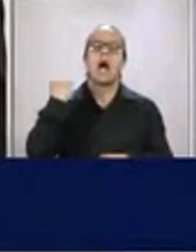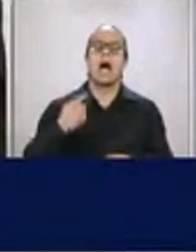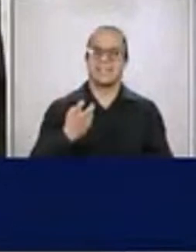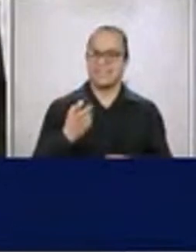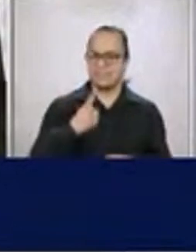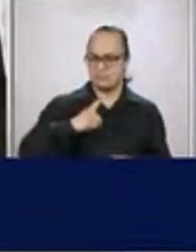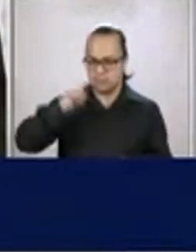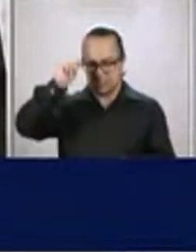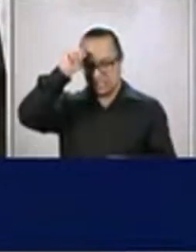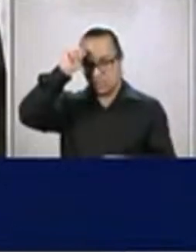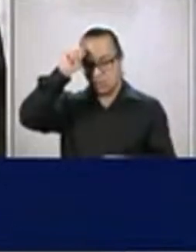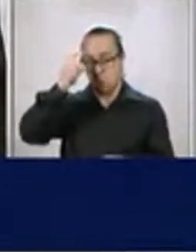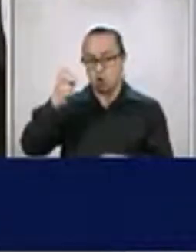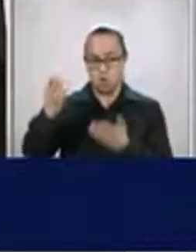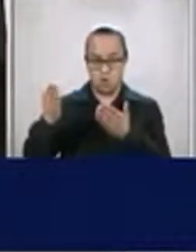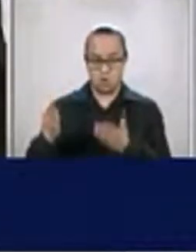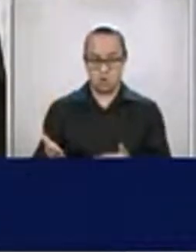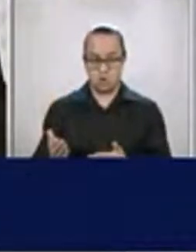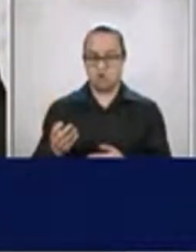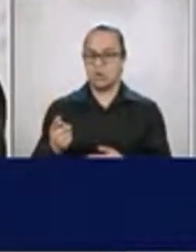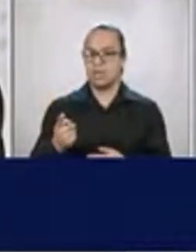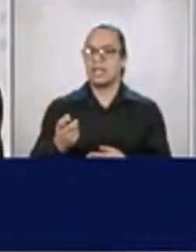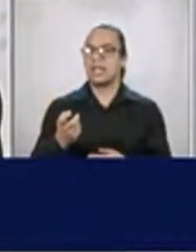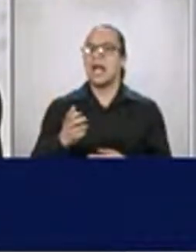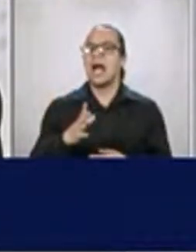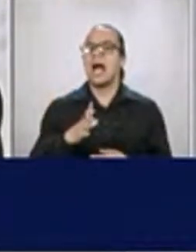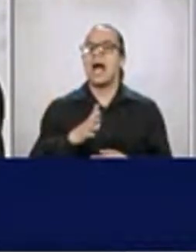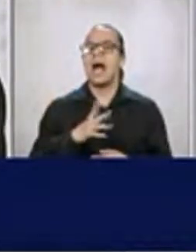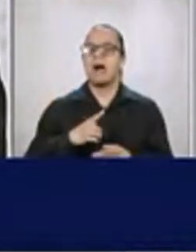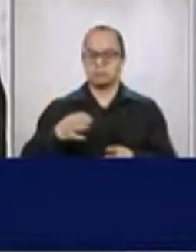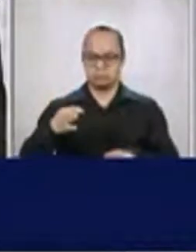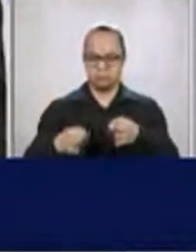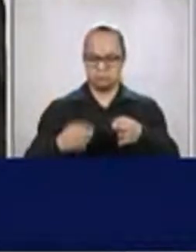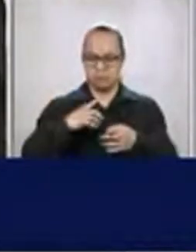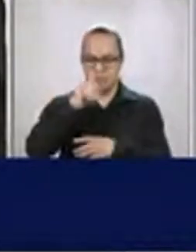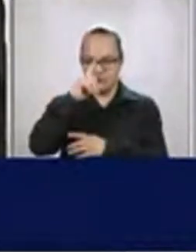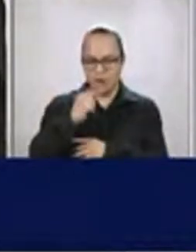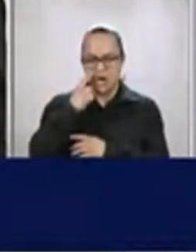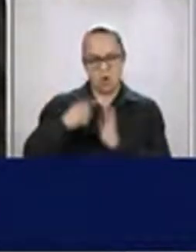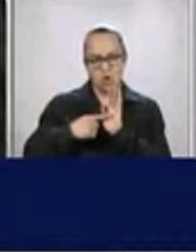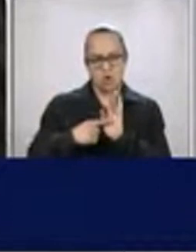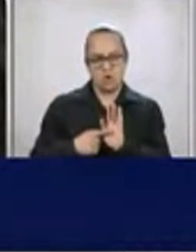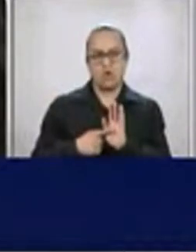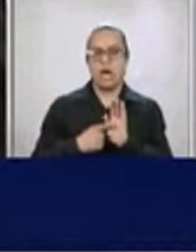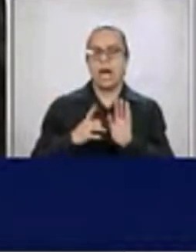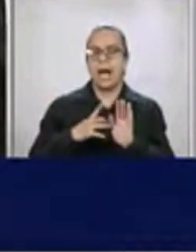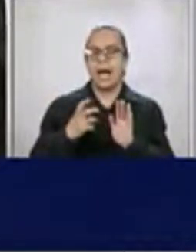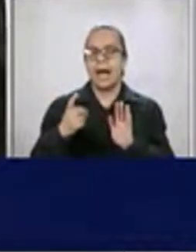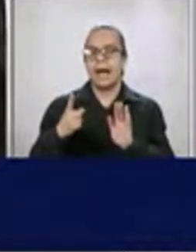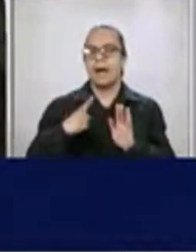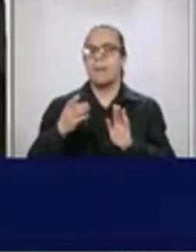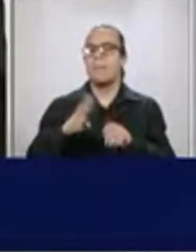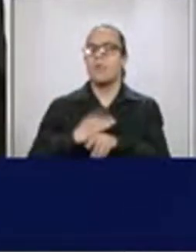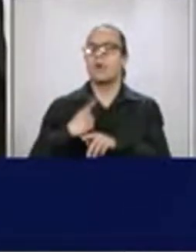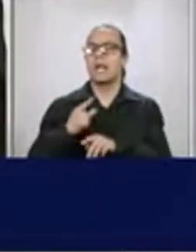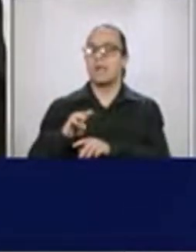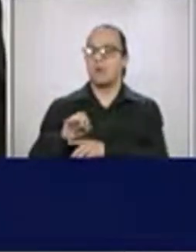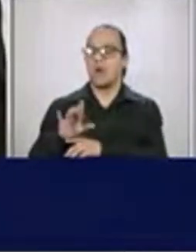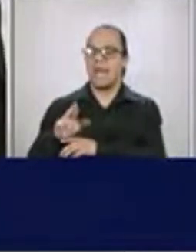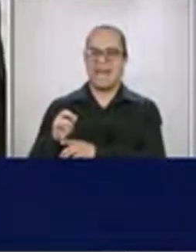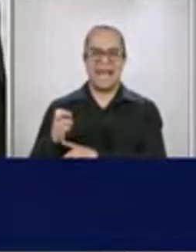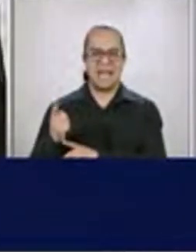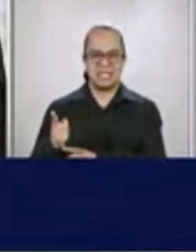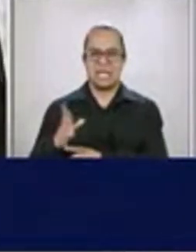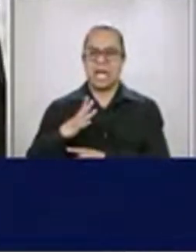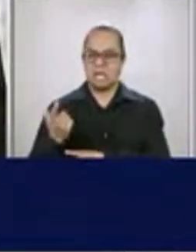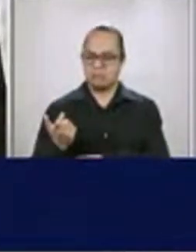Texcoco, me remito a este fallo del Tribunal Electoral que acabó multando a su partido, a Morena, al determinar que hizo un